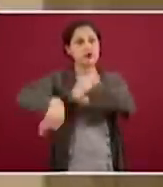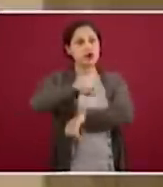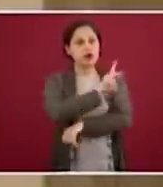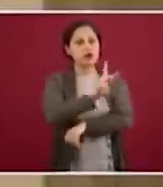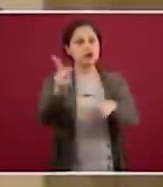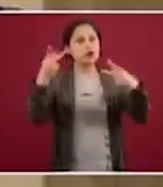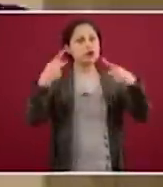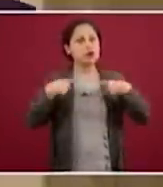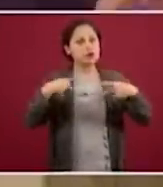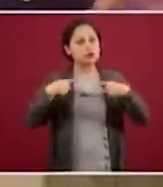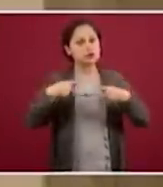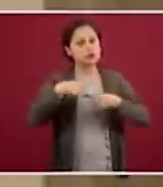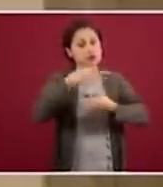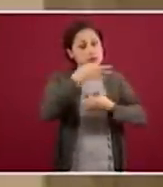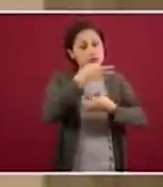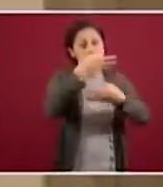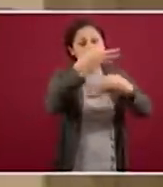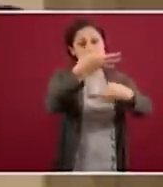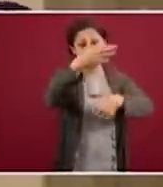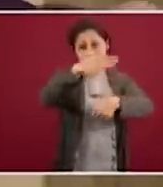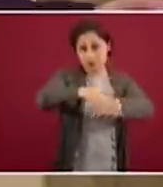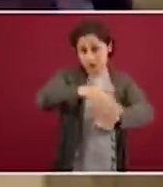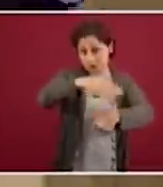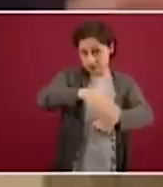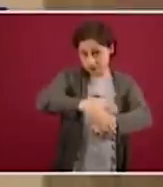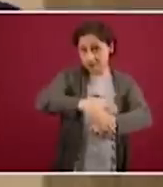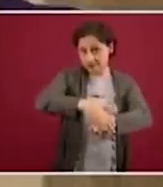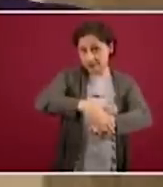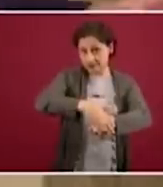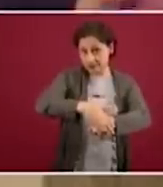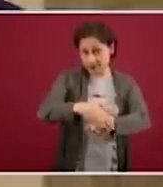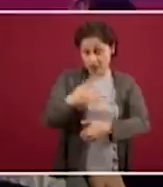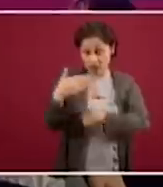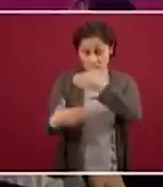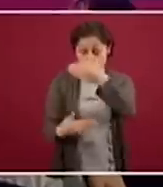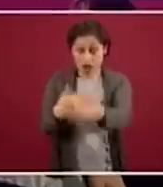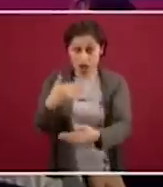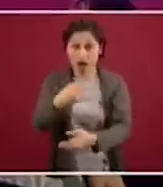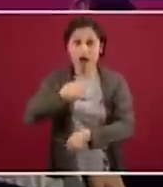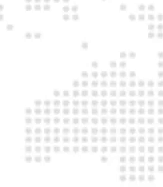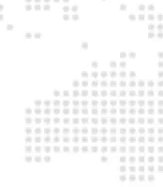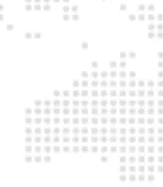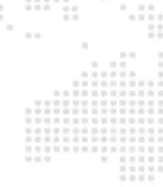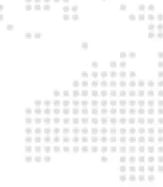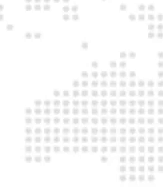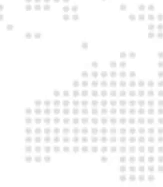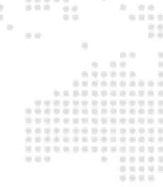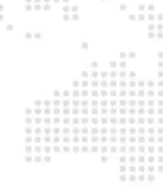está ocurriendo y debería ocurrir, y lo que va a seguir a continuación